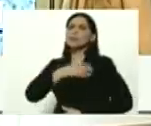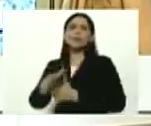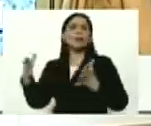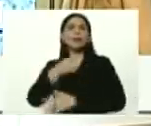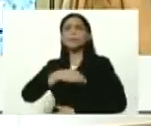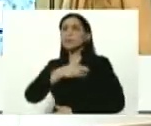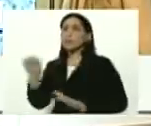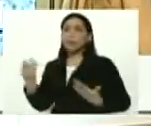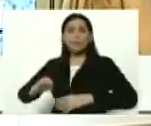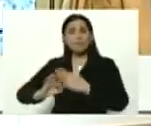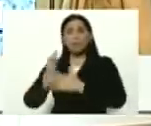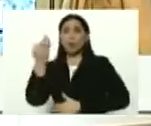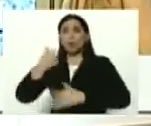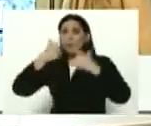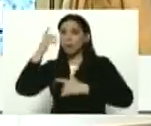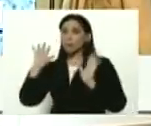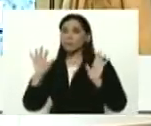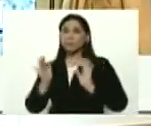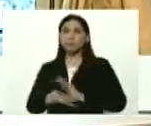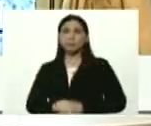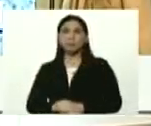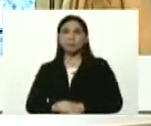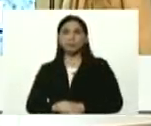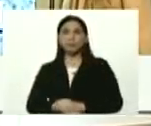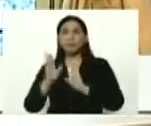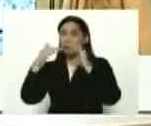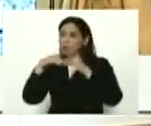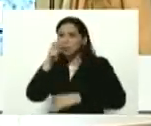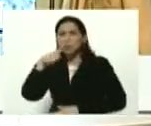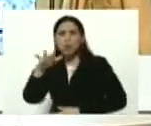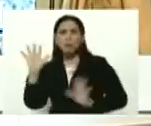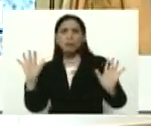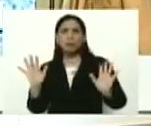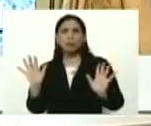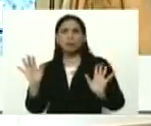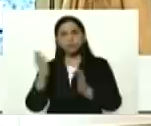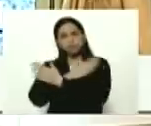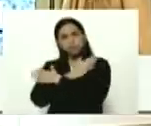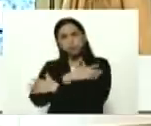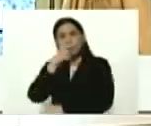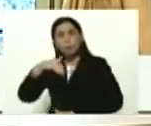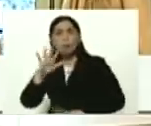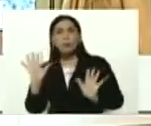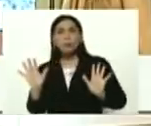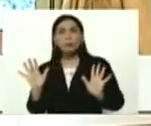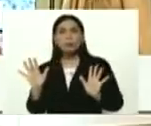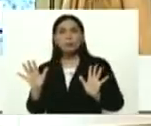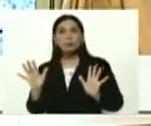grandes misiones fundadas por el comandante Chávez, atendiendo al pueblo, abrazando al pueblo,